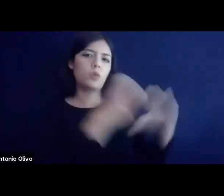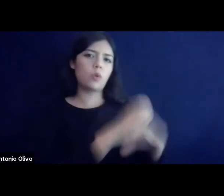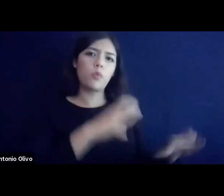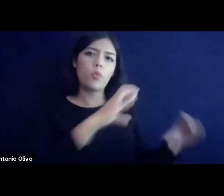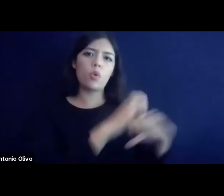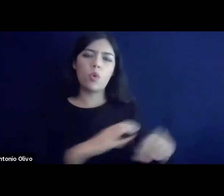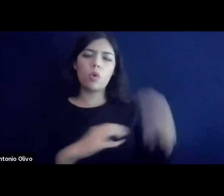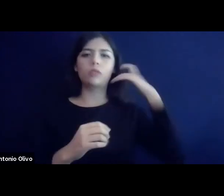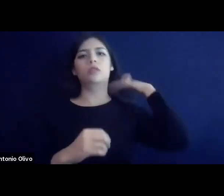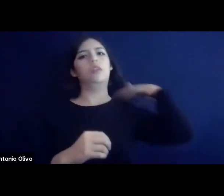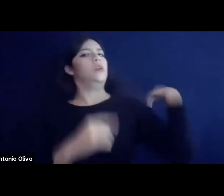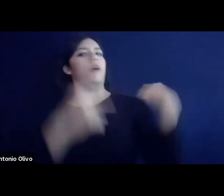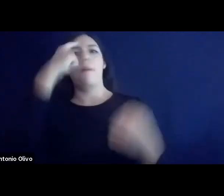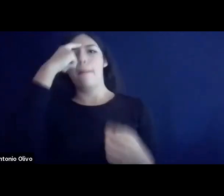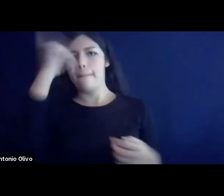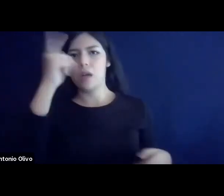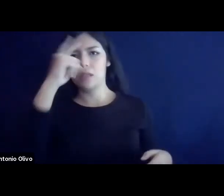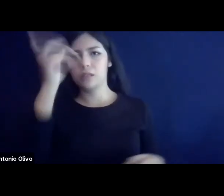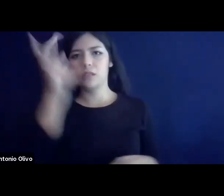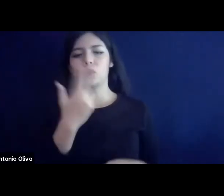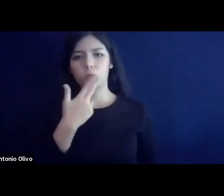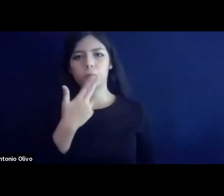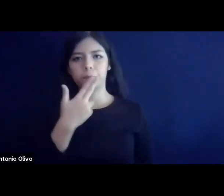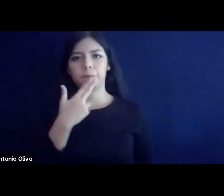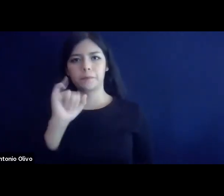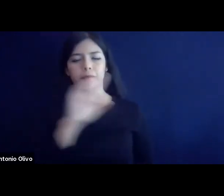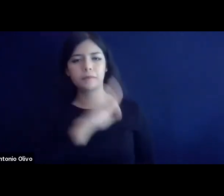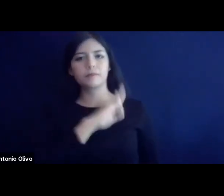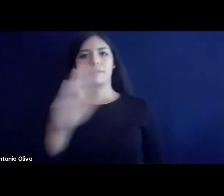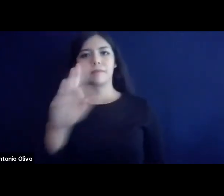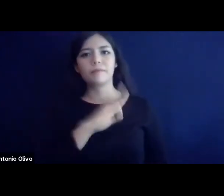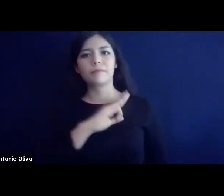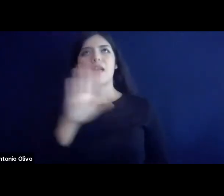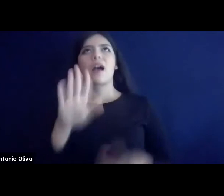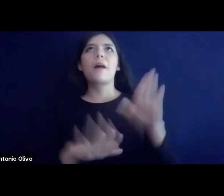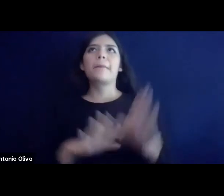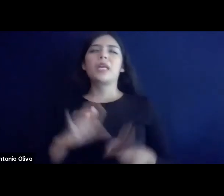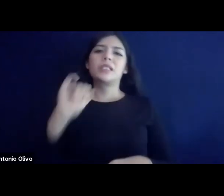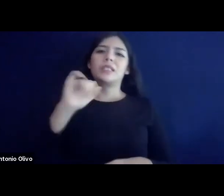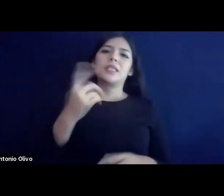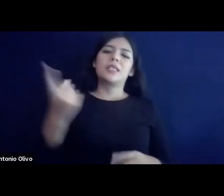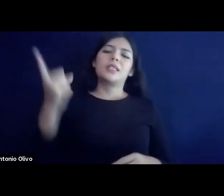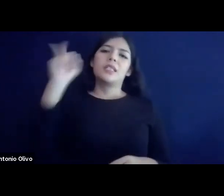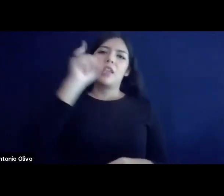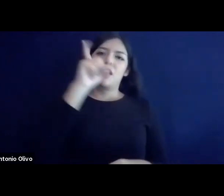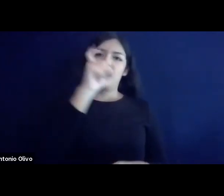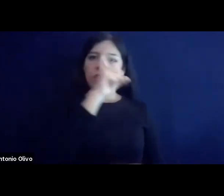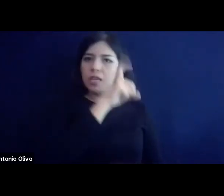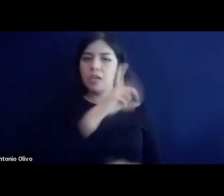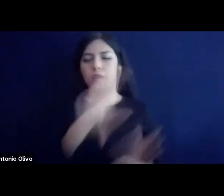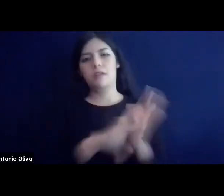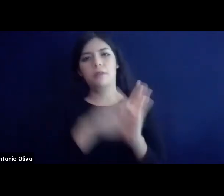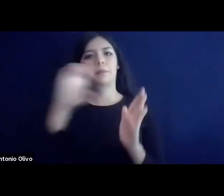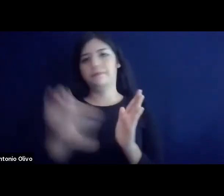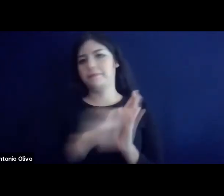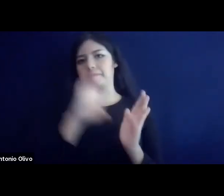pues también a veces se va muchísimo sueldo en los transportes, porque